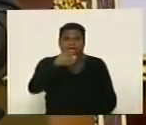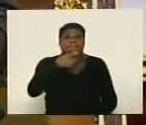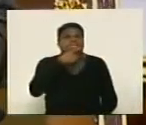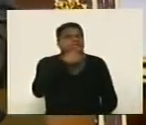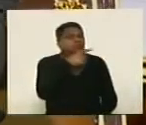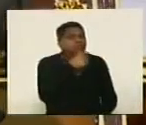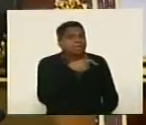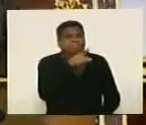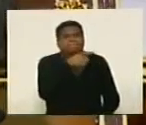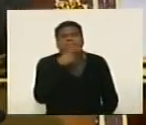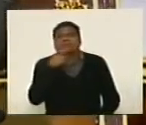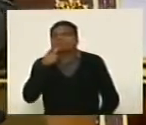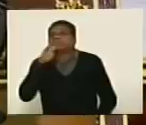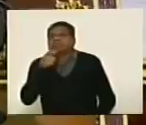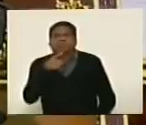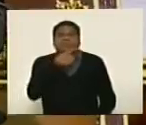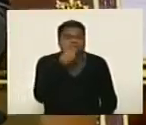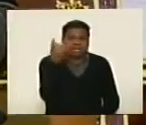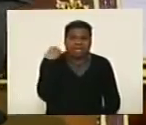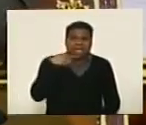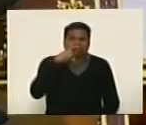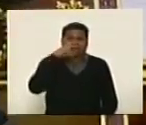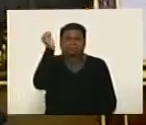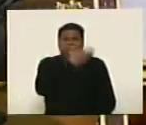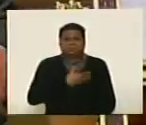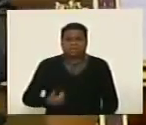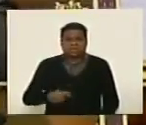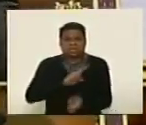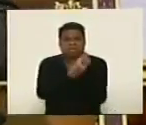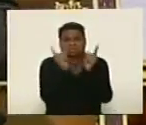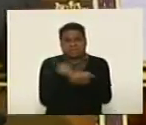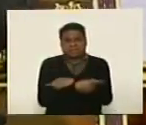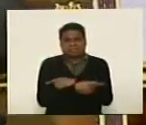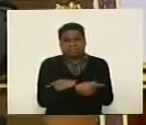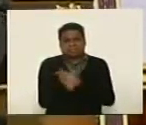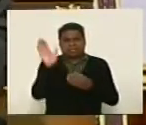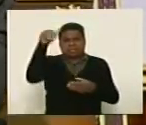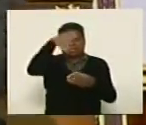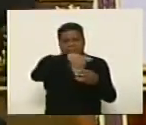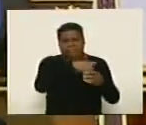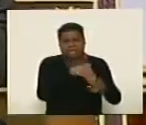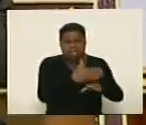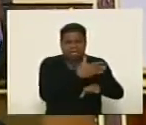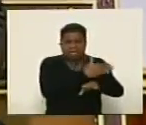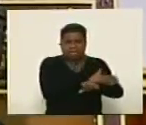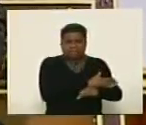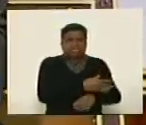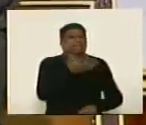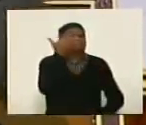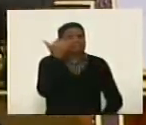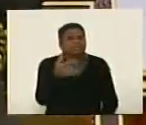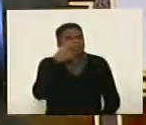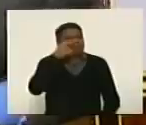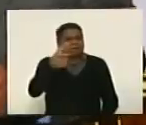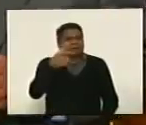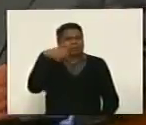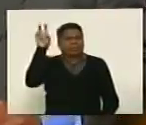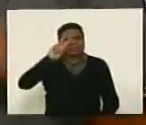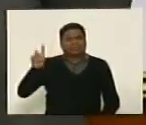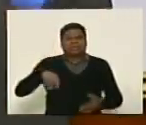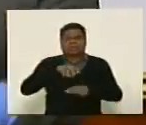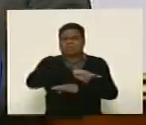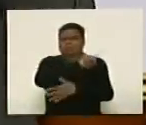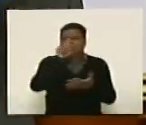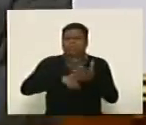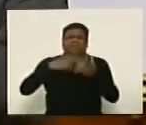presidente Nicolás Maduro sobre la Asamblea Nacional Constituyente, que decía que tenía que tener un referéndum previo, ya el pueblo de Venezuela tenía pleno